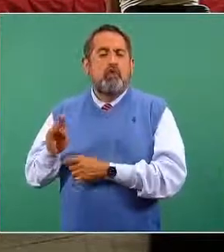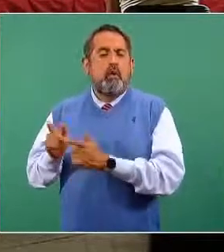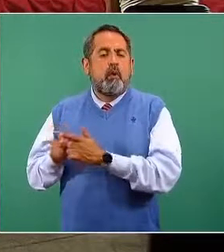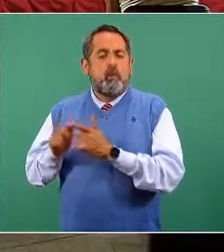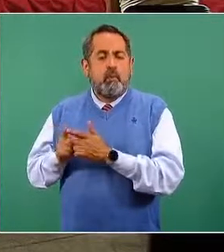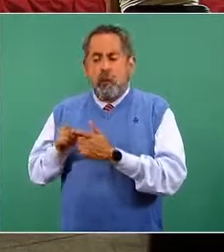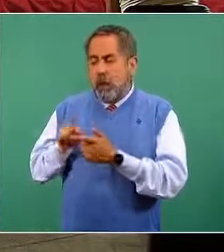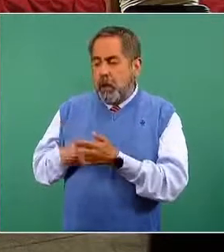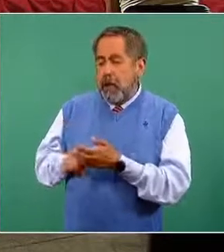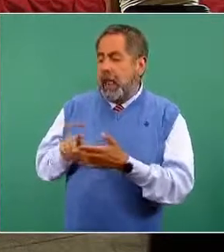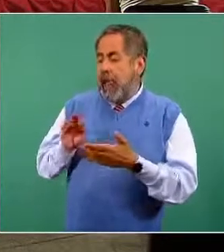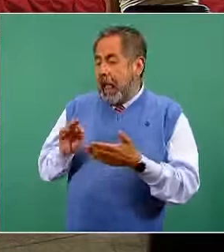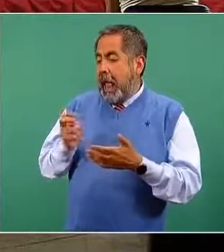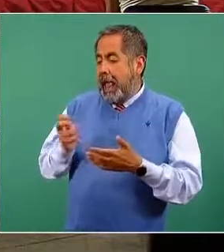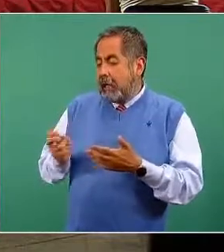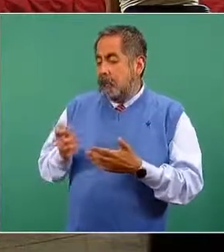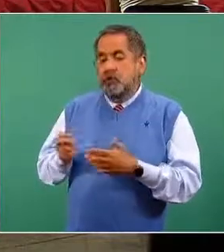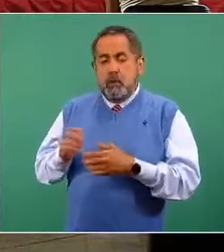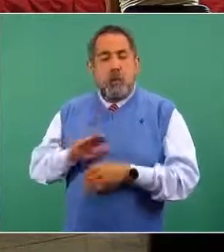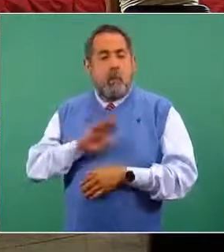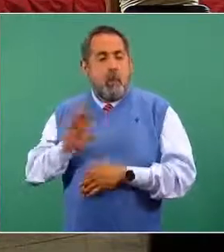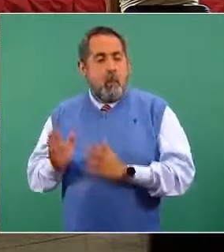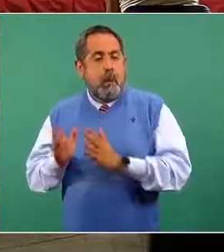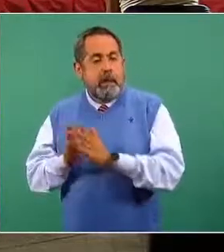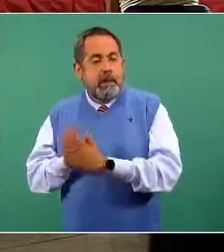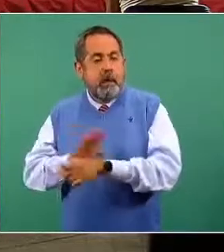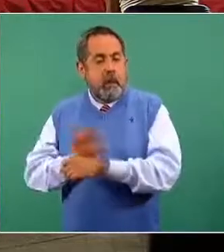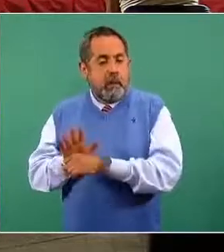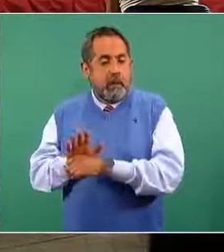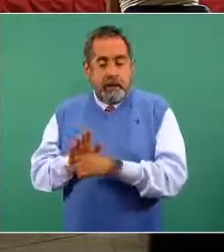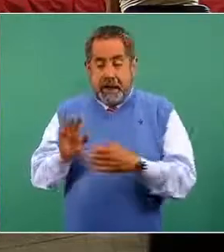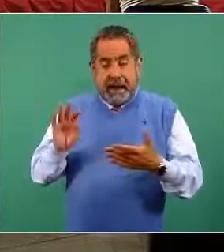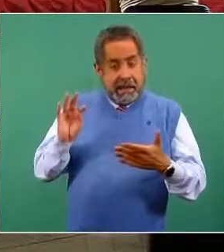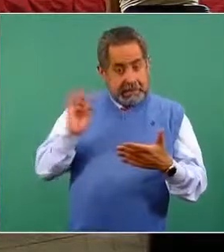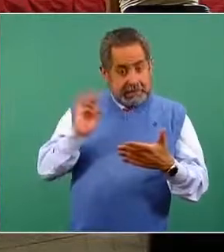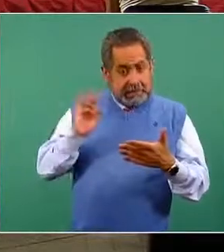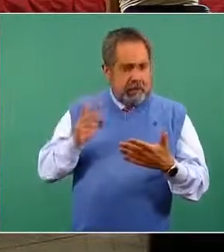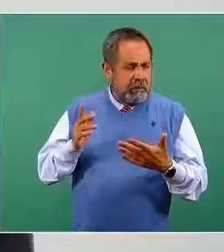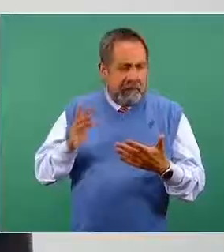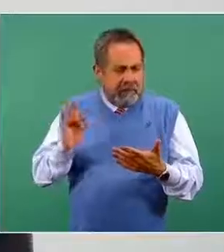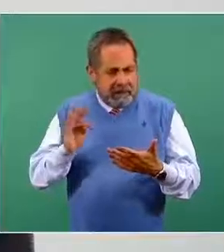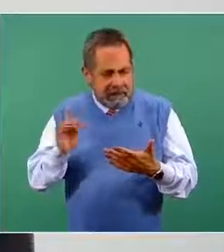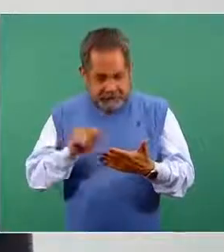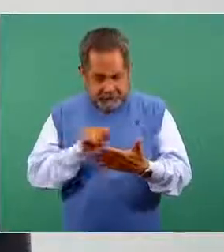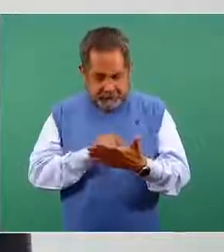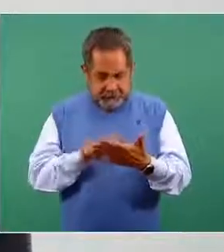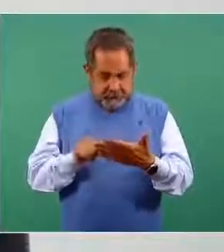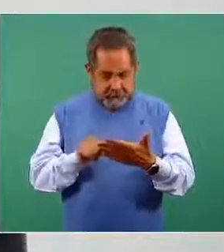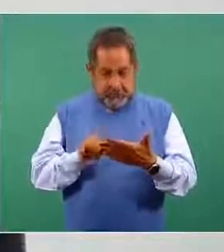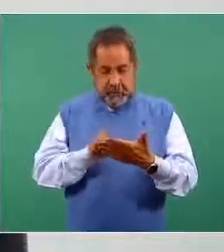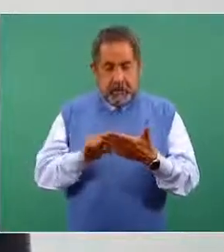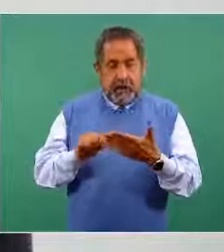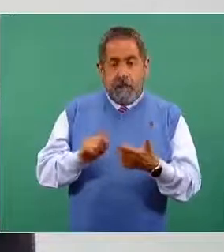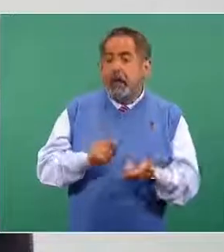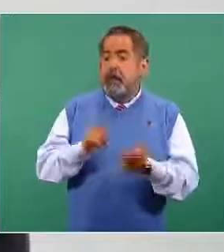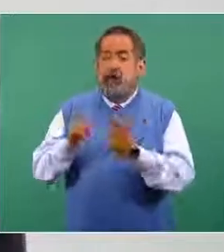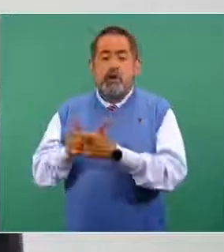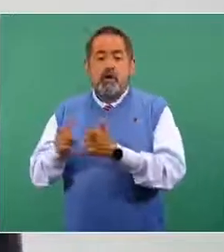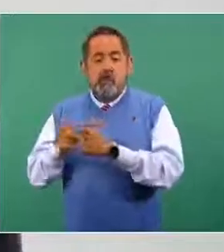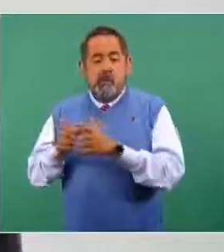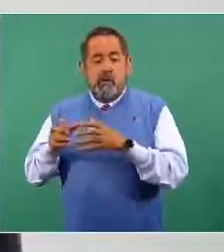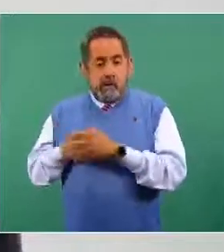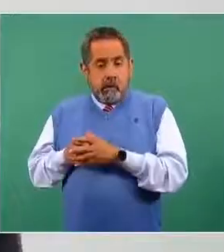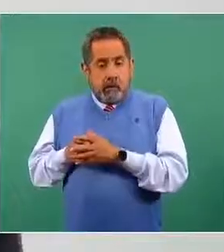a defunciones por COVID. ¿Y por qué digo posiblemente? Porque en ese momento todavía este subgrupo no